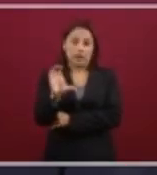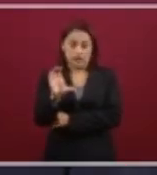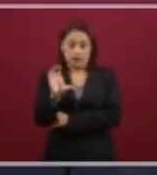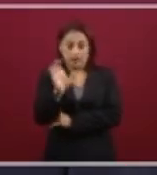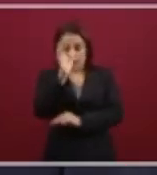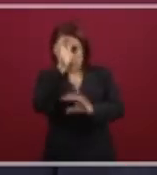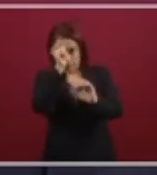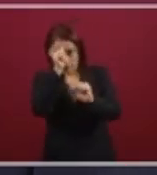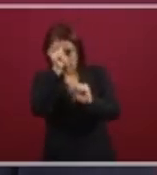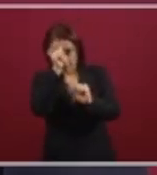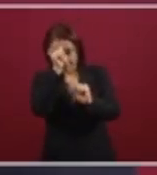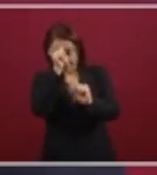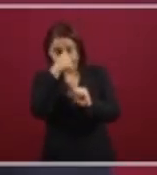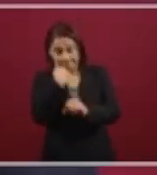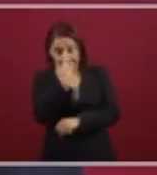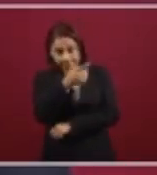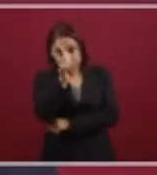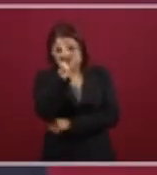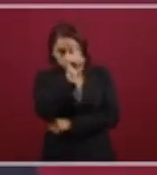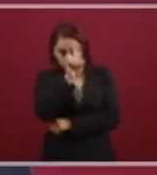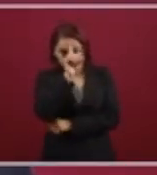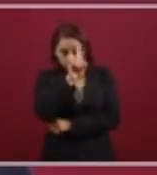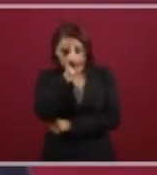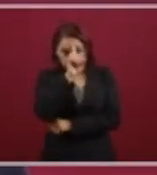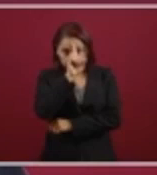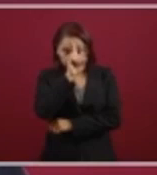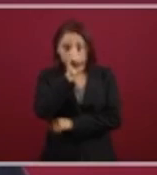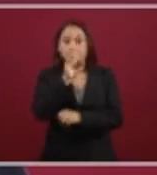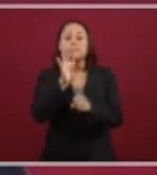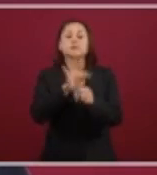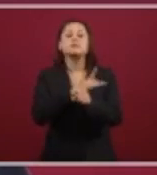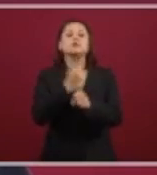Este tema se está